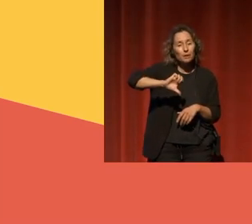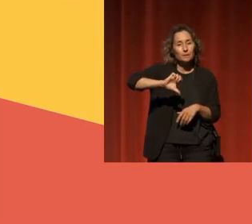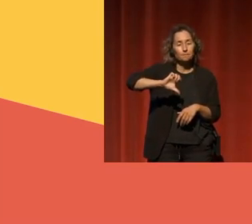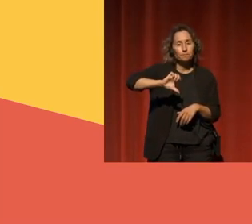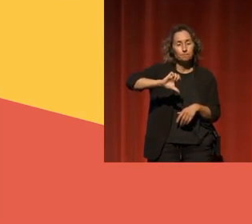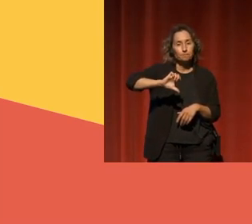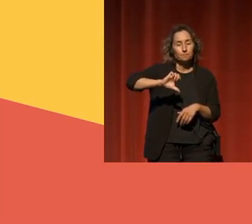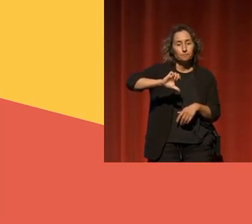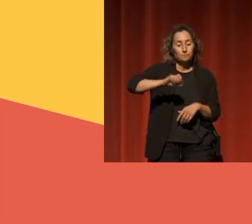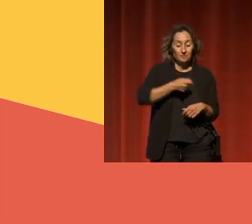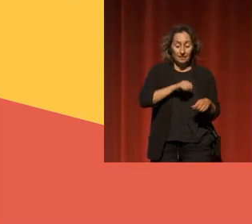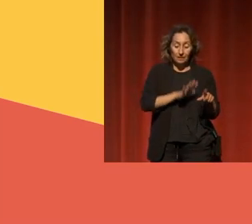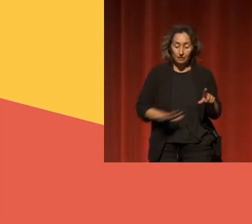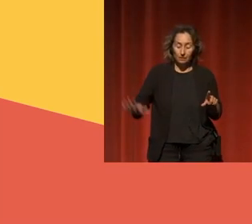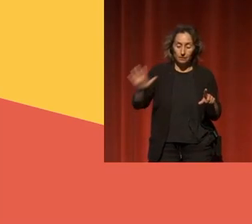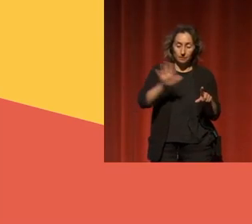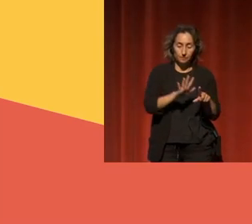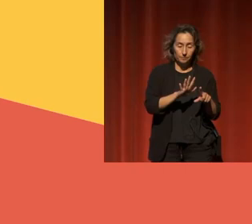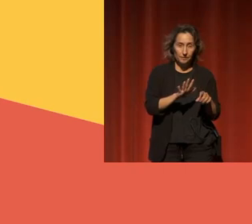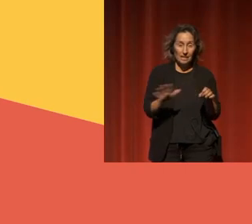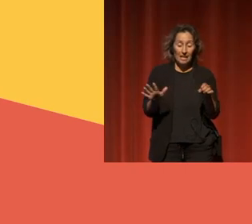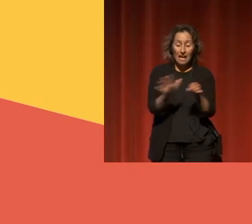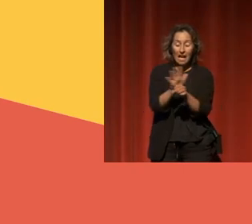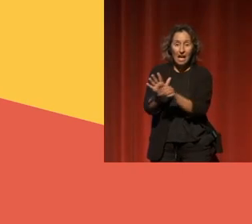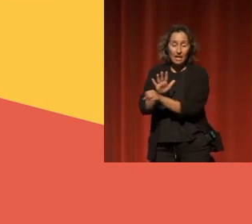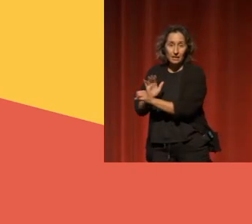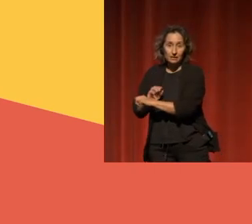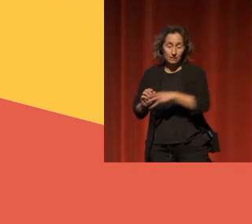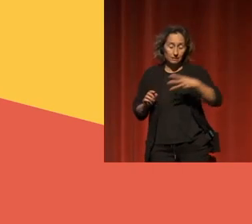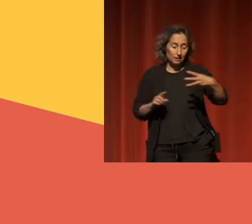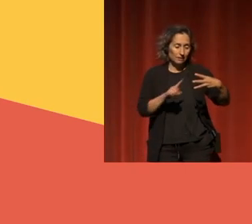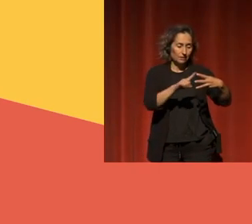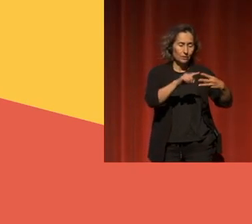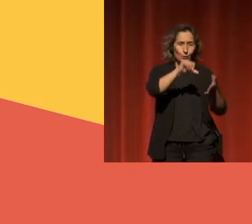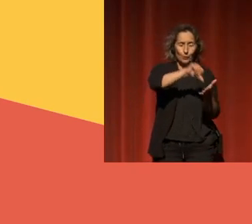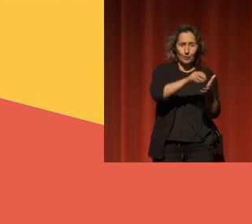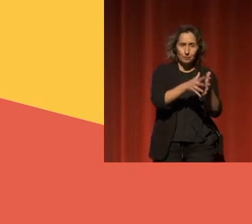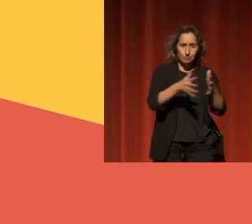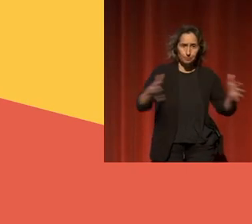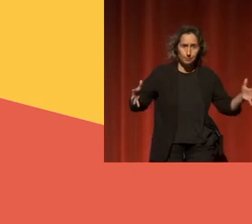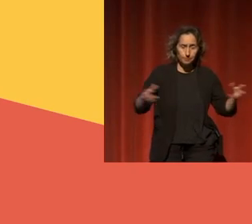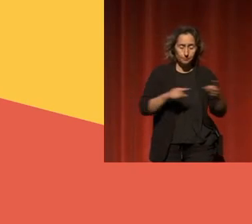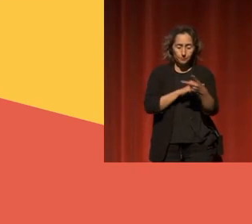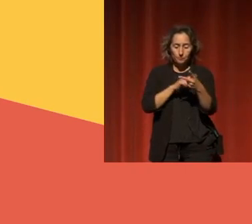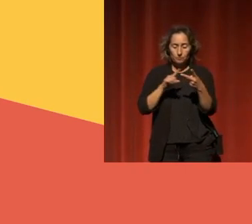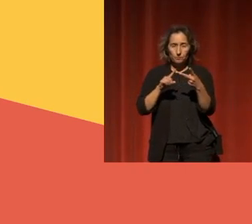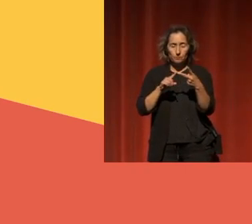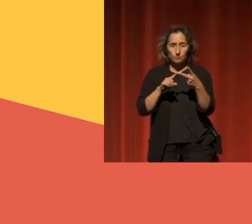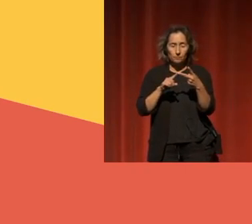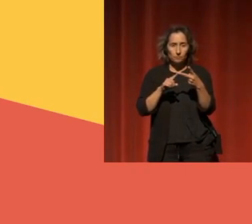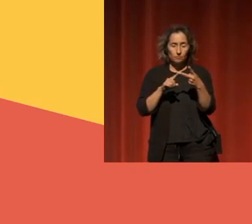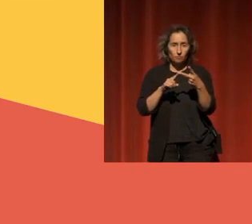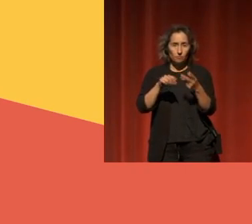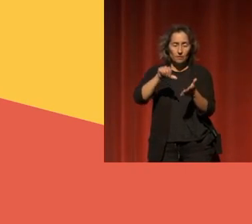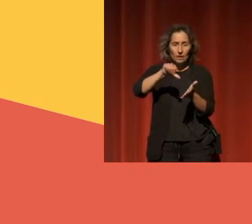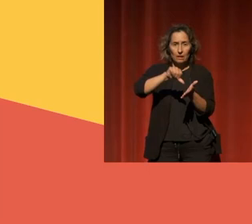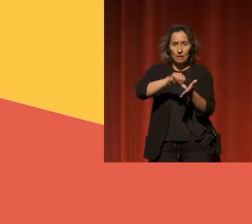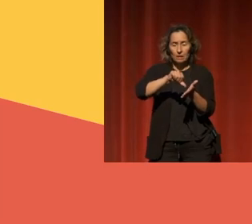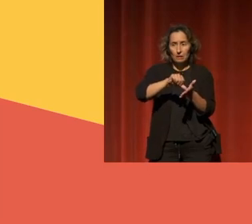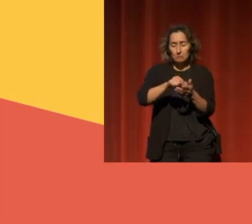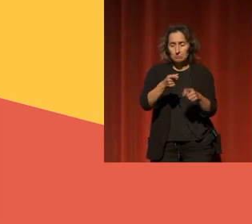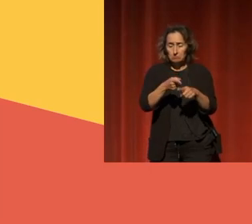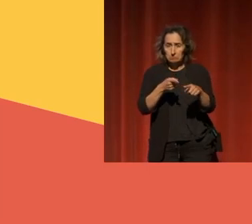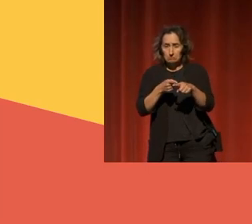municipios españoles en tres áreas por un lado las grandes ciudades por otro lado las las ciudades